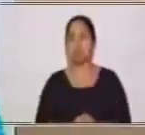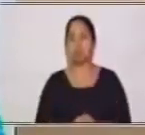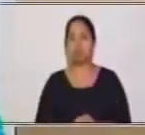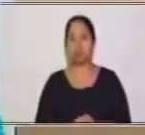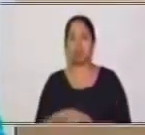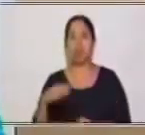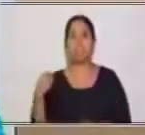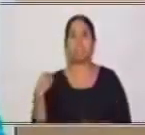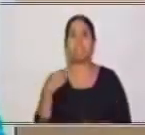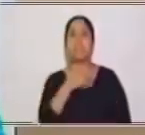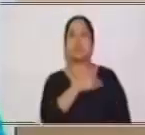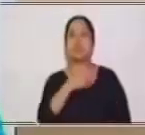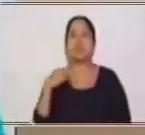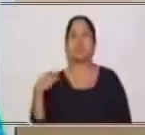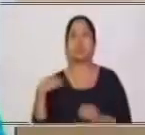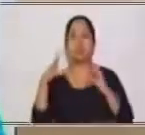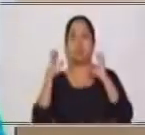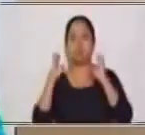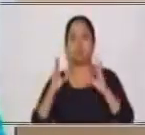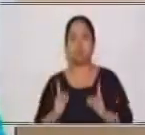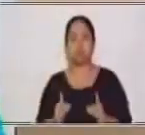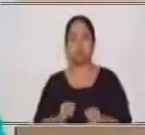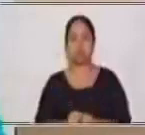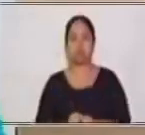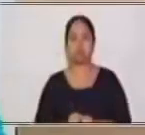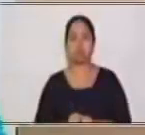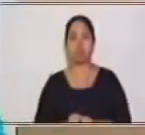Ministerio de Educación.